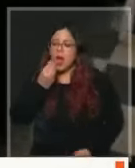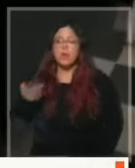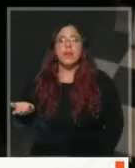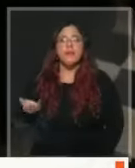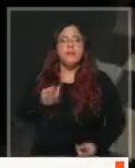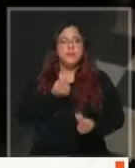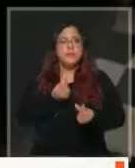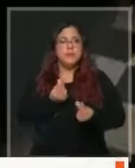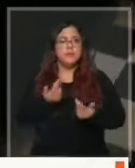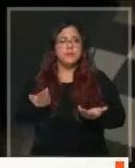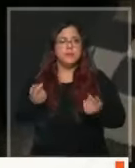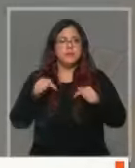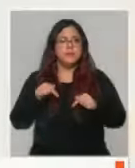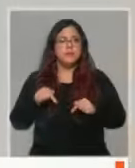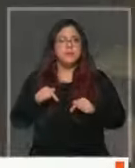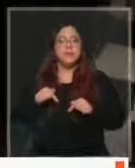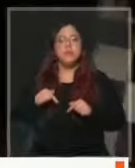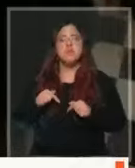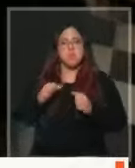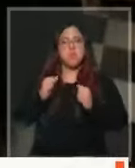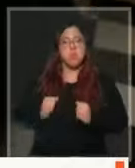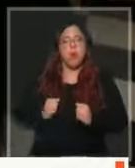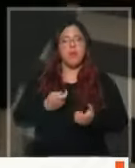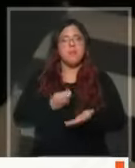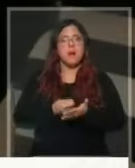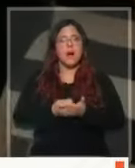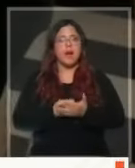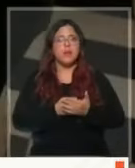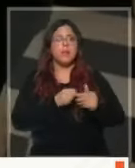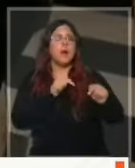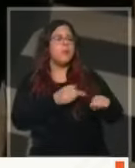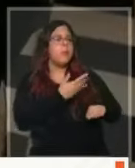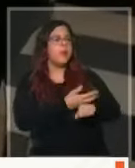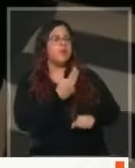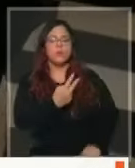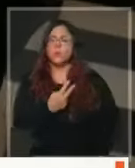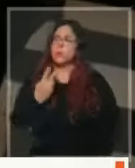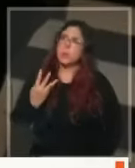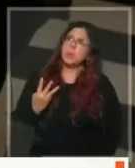dije, muy, muy accesible. Nos hemos pedido, a ver,